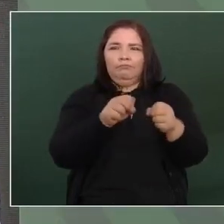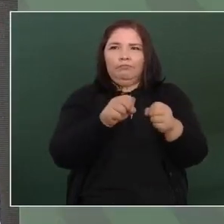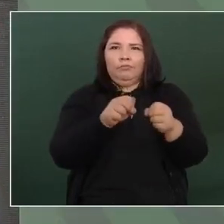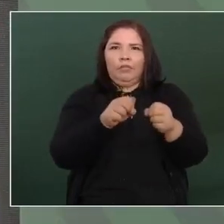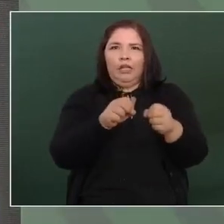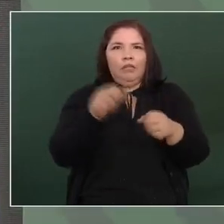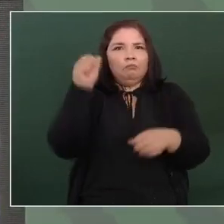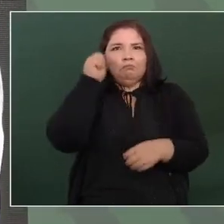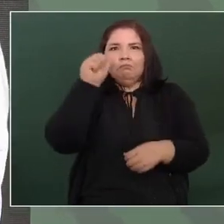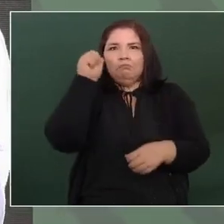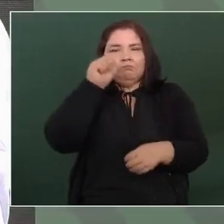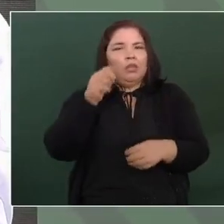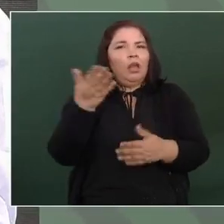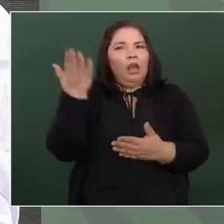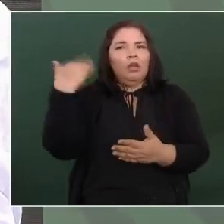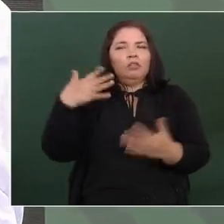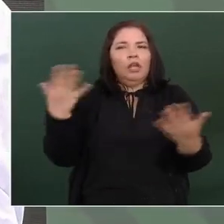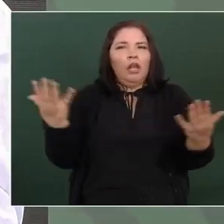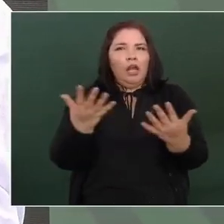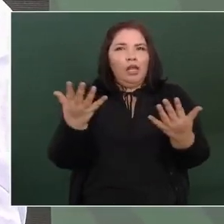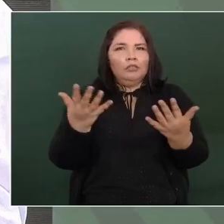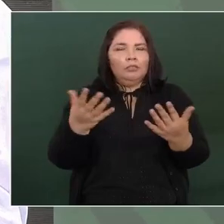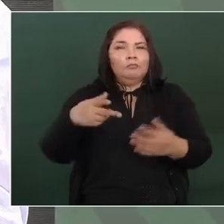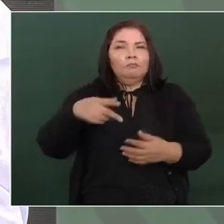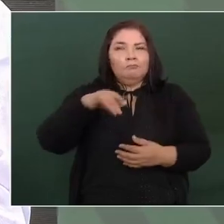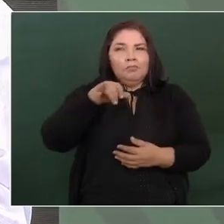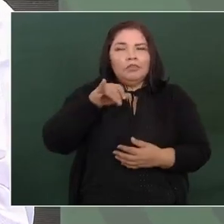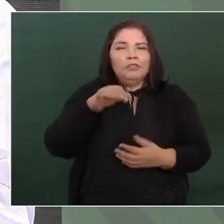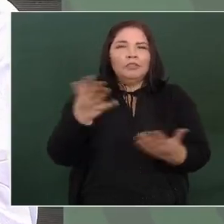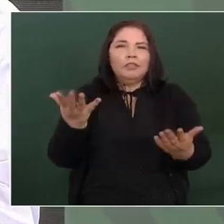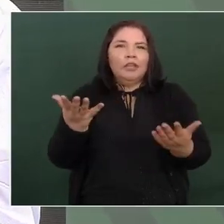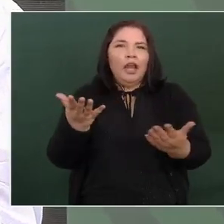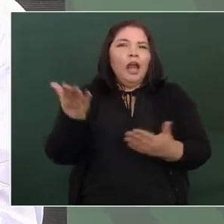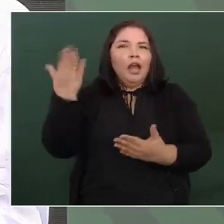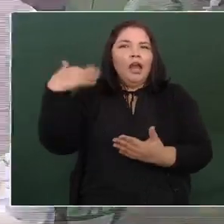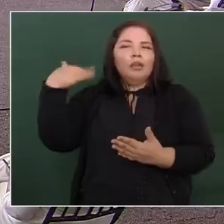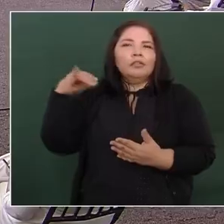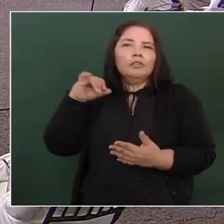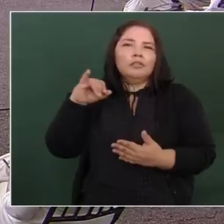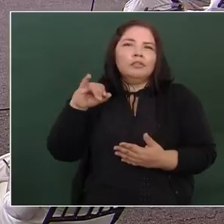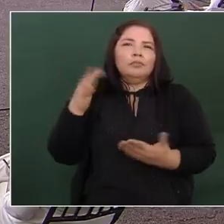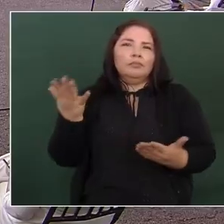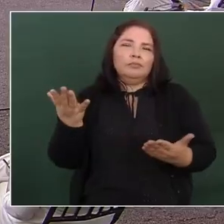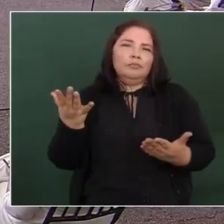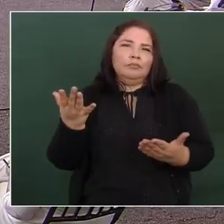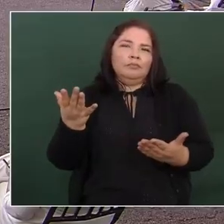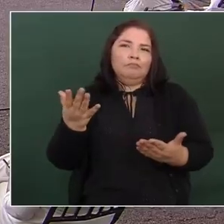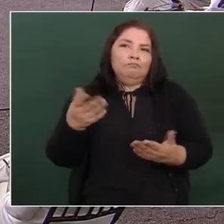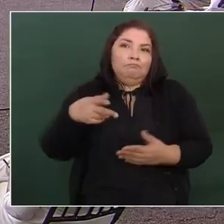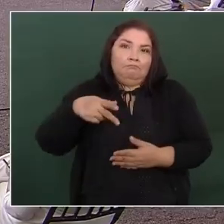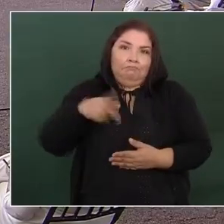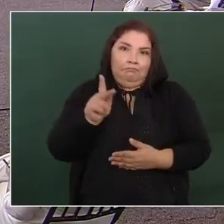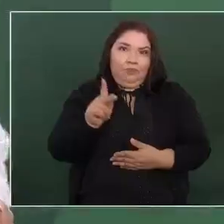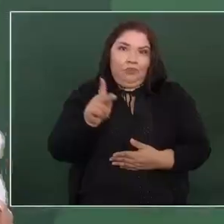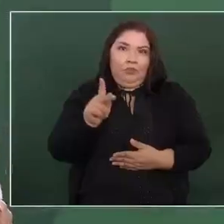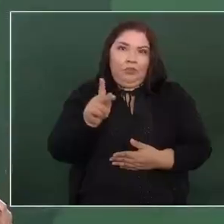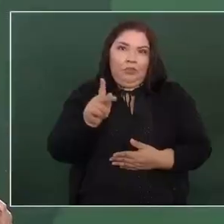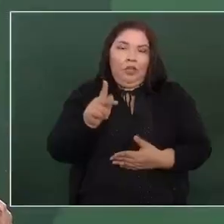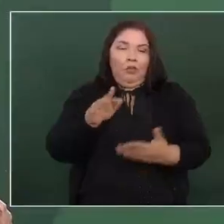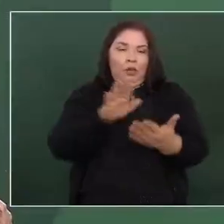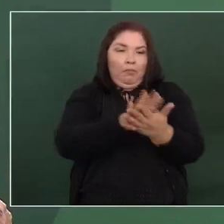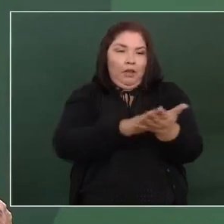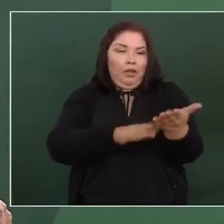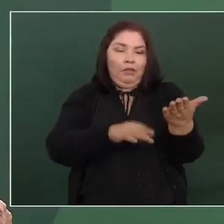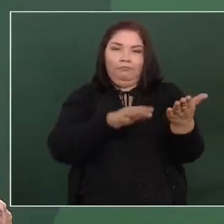ha sido siempre. Sí, así ha sido siempre. Pero cuando solicitaban las